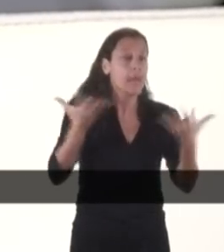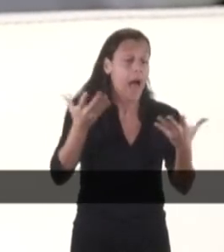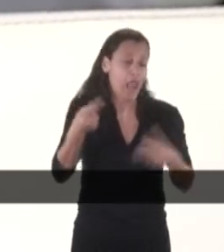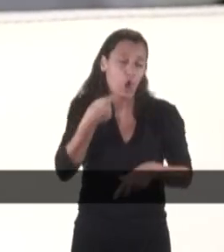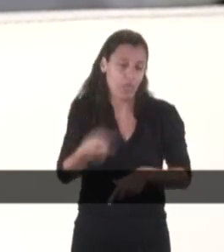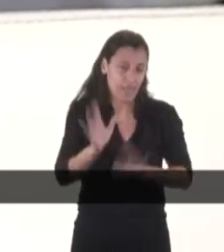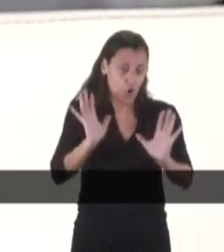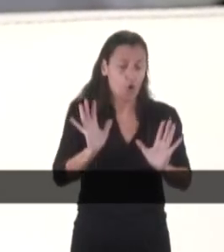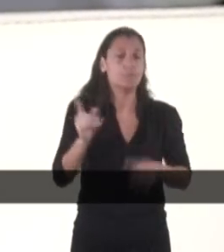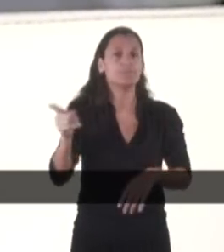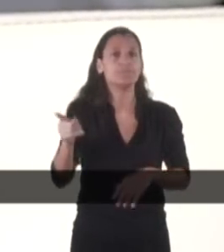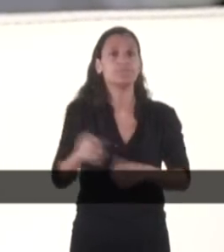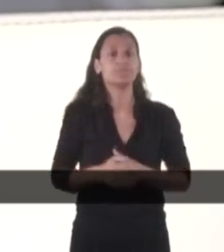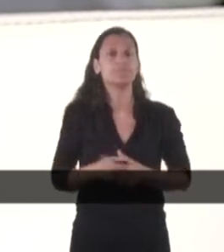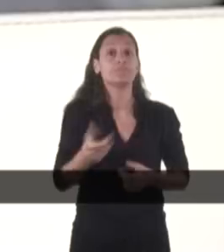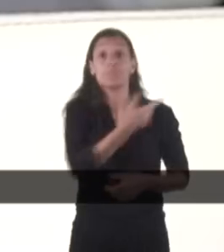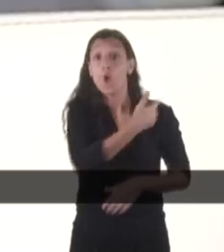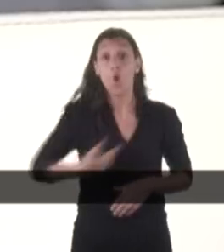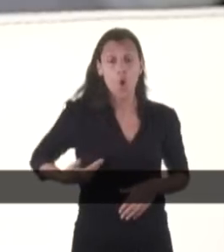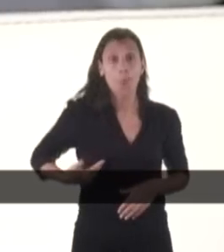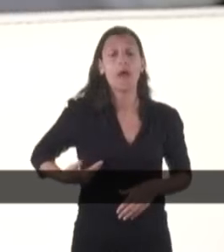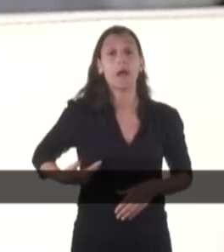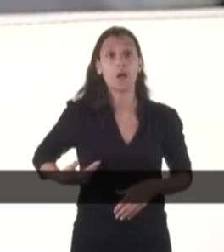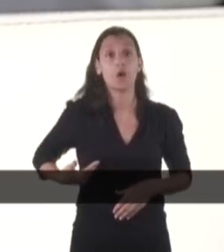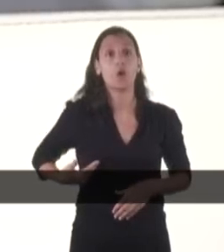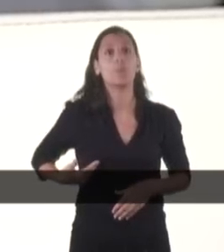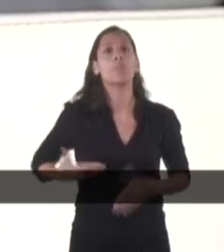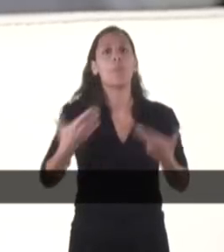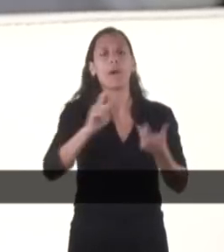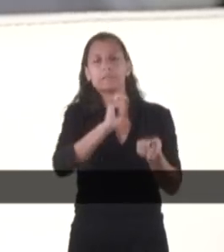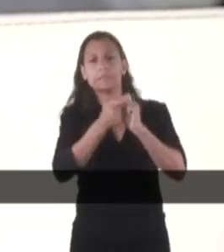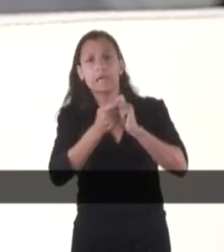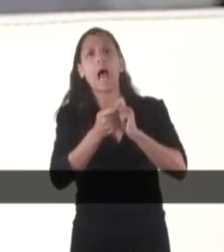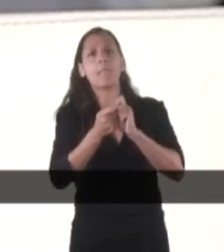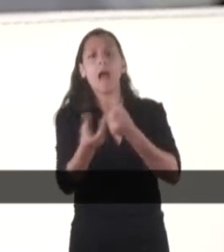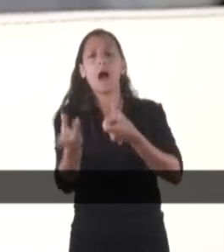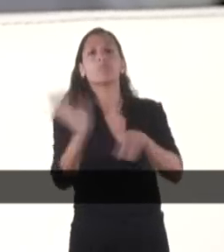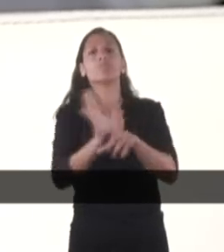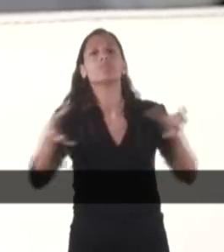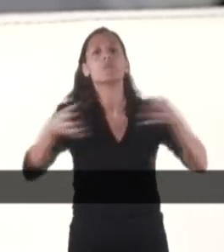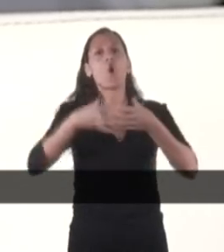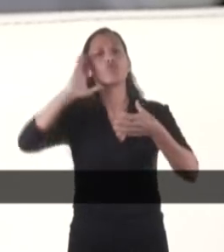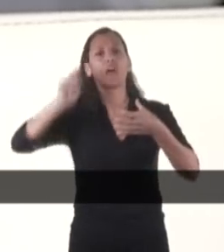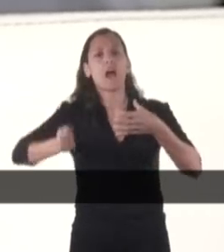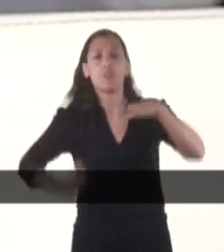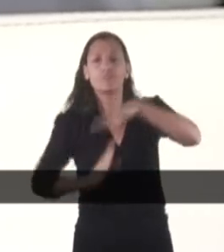dijo, de que el gobierno reformara el Consejo de la Magistratura a través de un decreto.